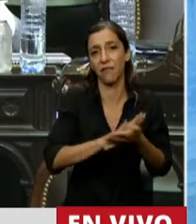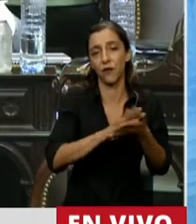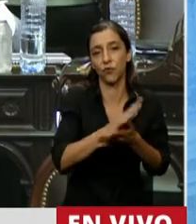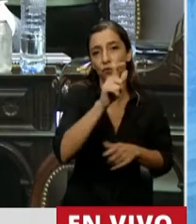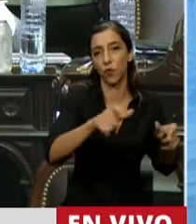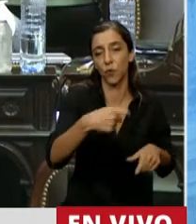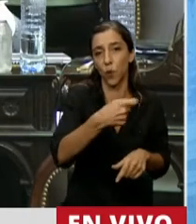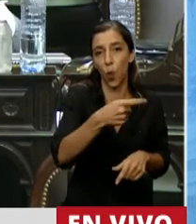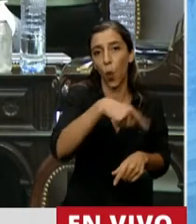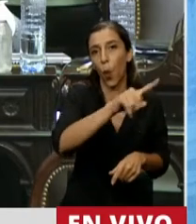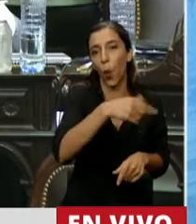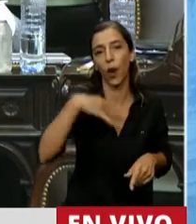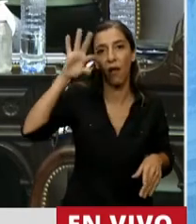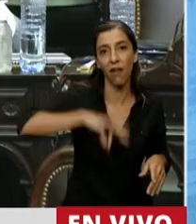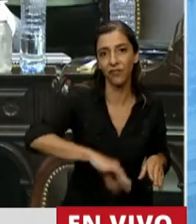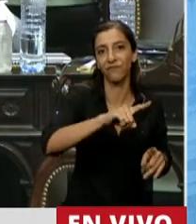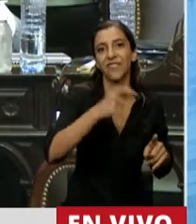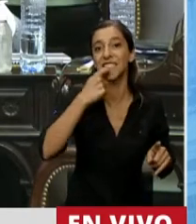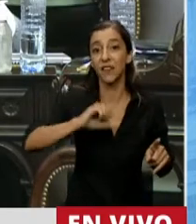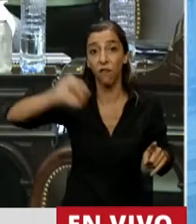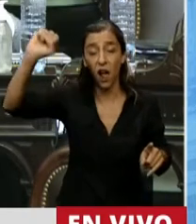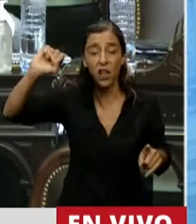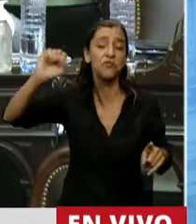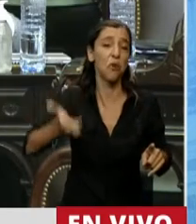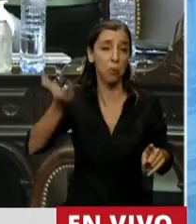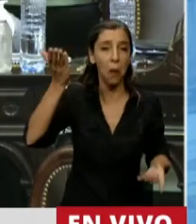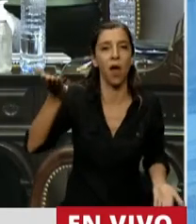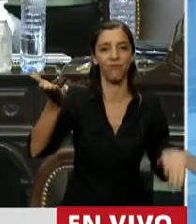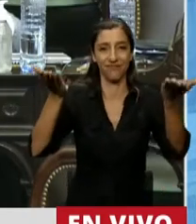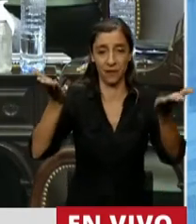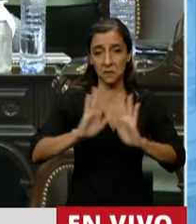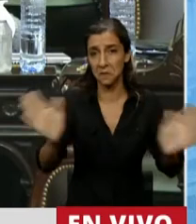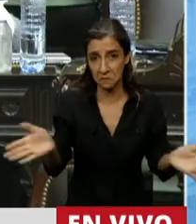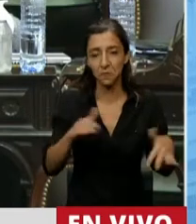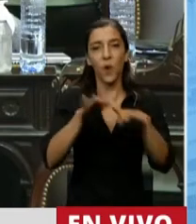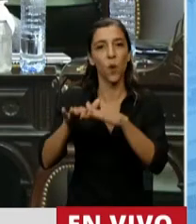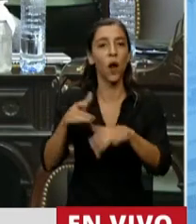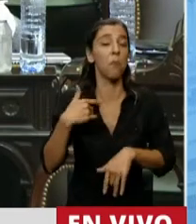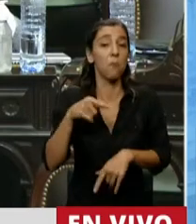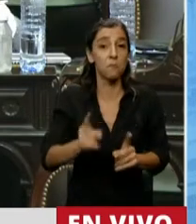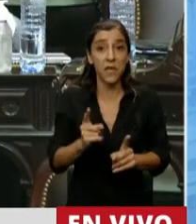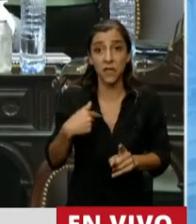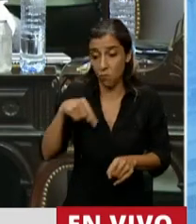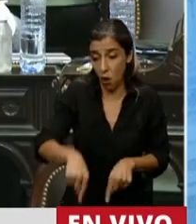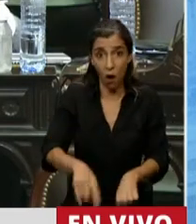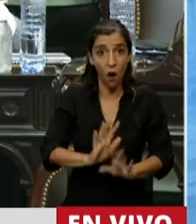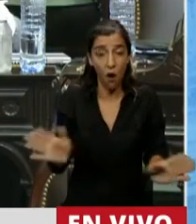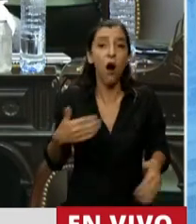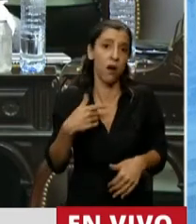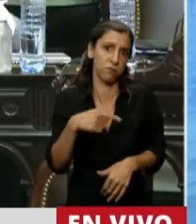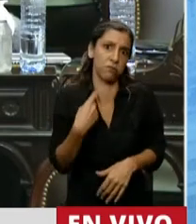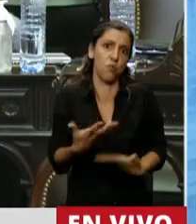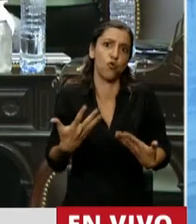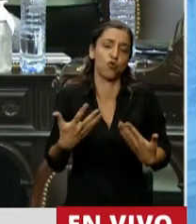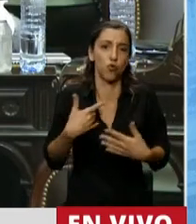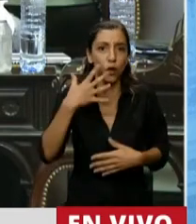allí en adelante no perdieran contra la inflación. Y si aplicamos estas palabras a la actualidad, yo creo que es así, que tenemos un problema si no